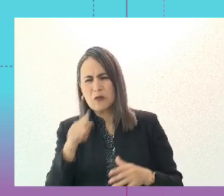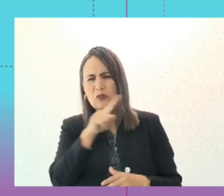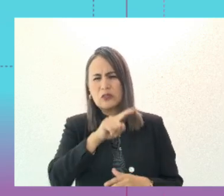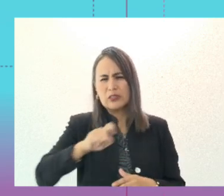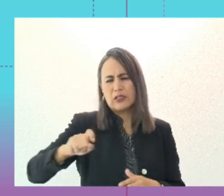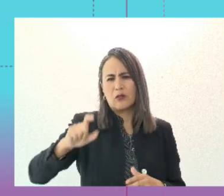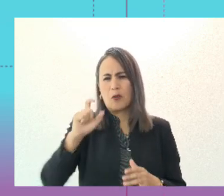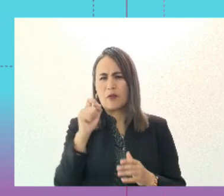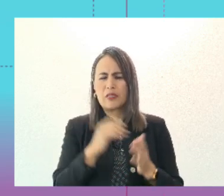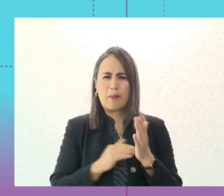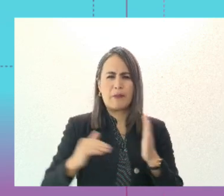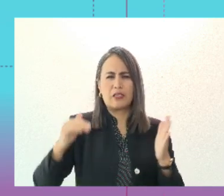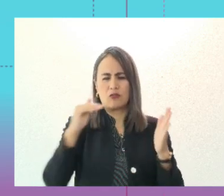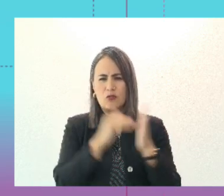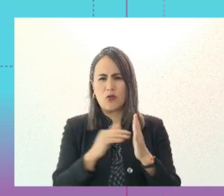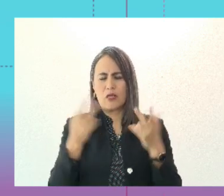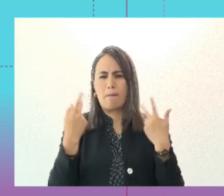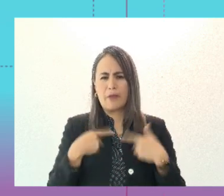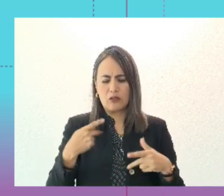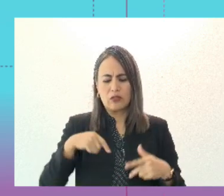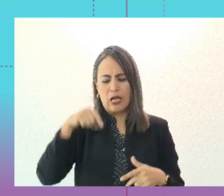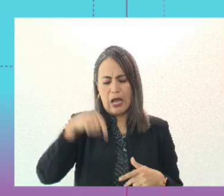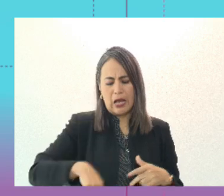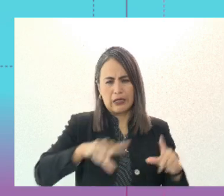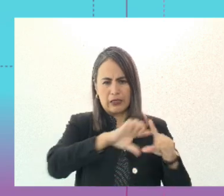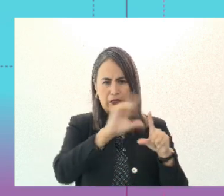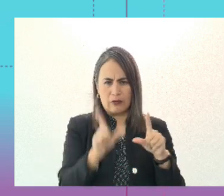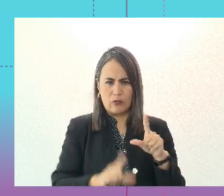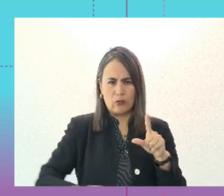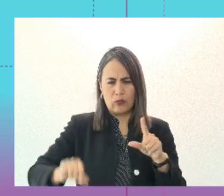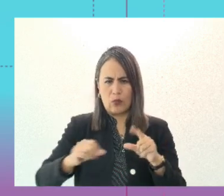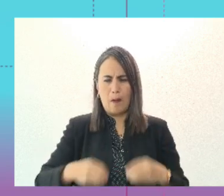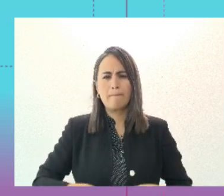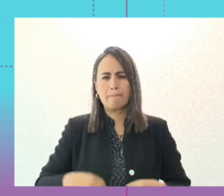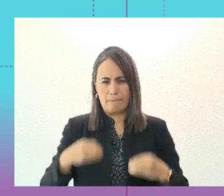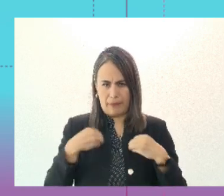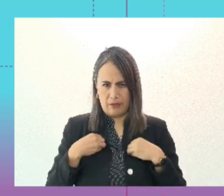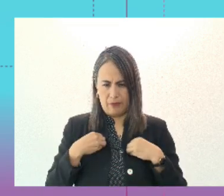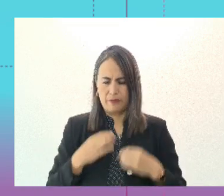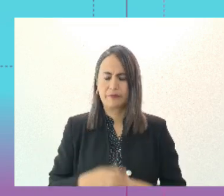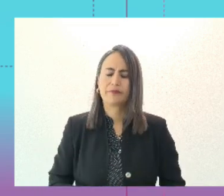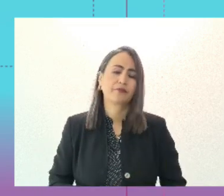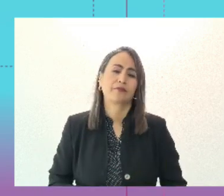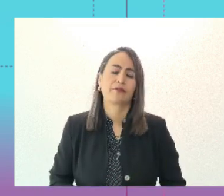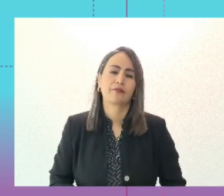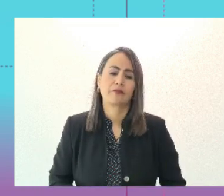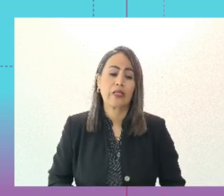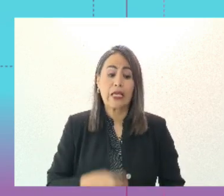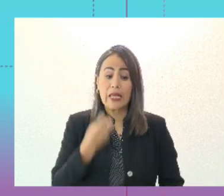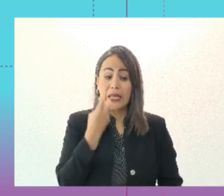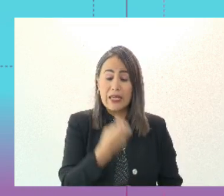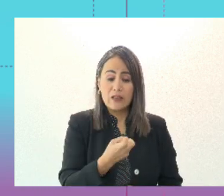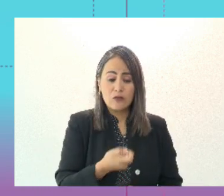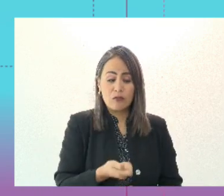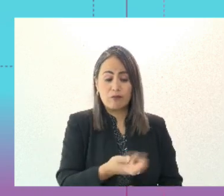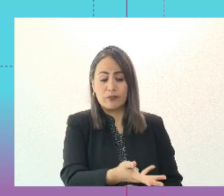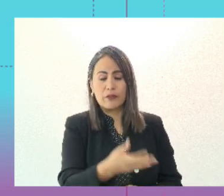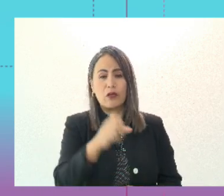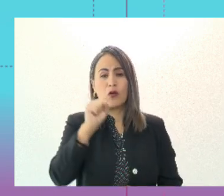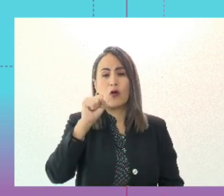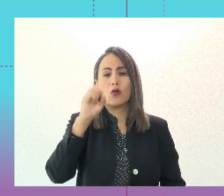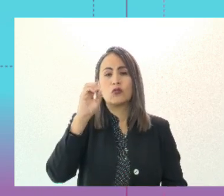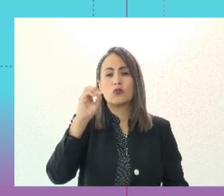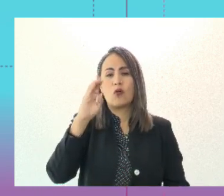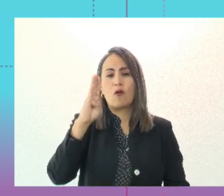millones de personas que estamos en nuestro territorio nacional. Todos ellos somos la soberanía. La democracia